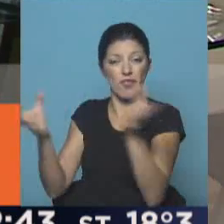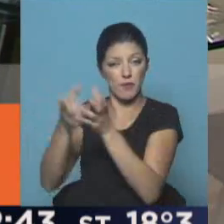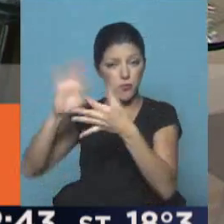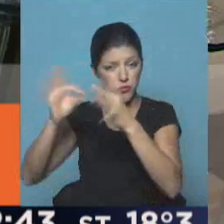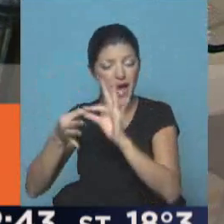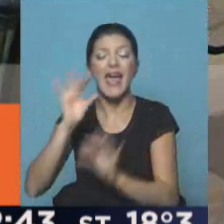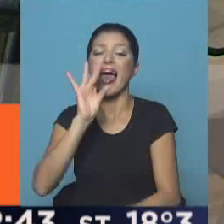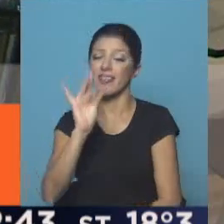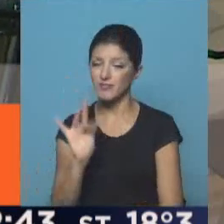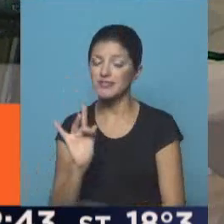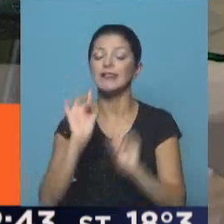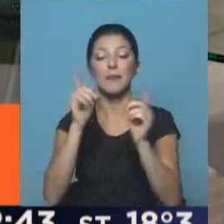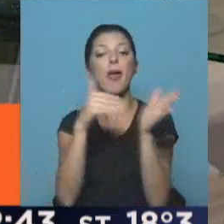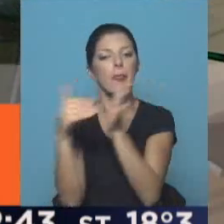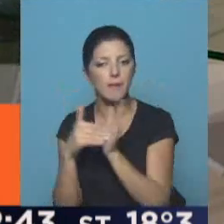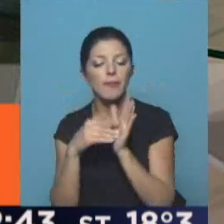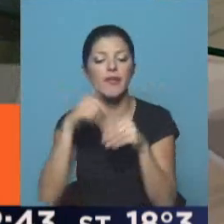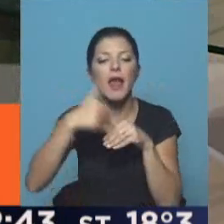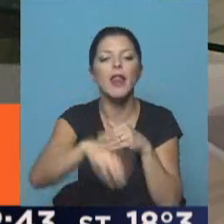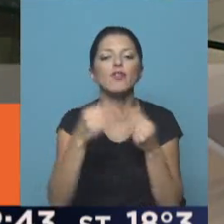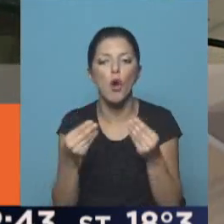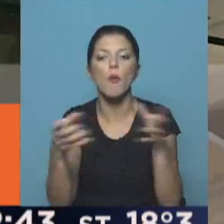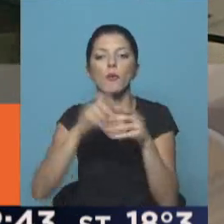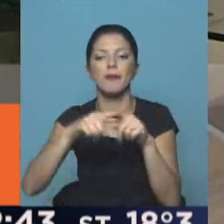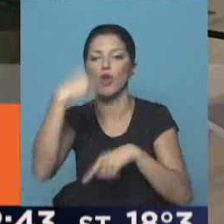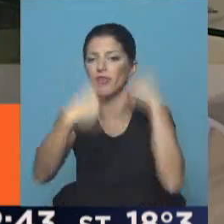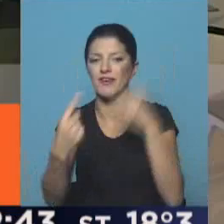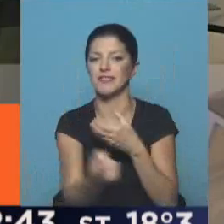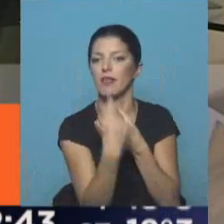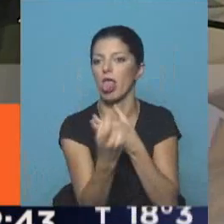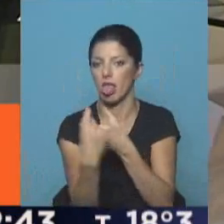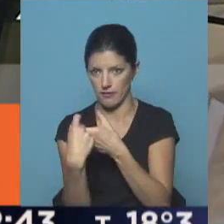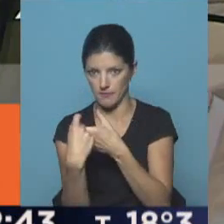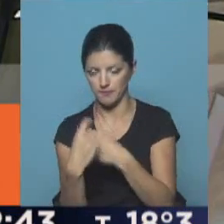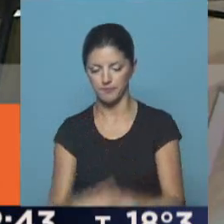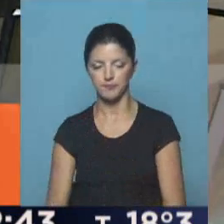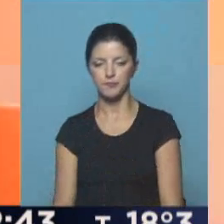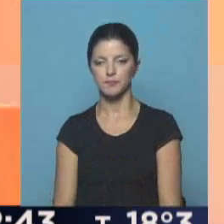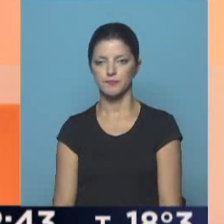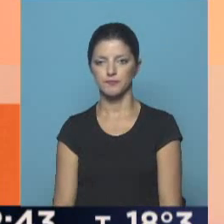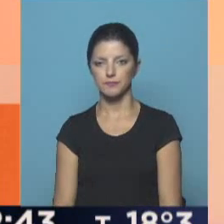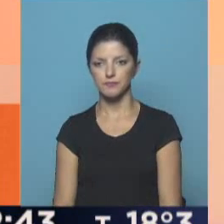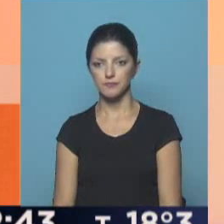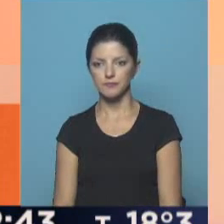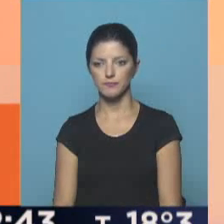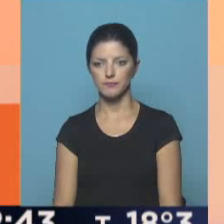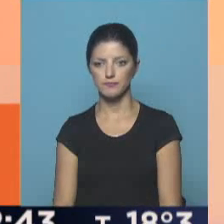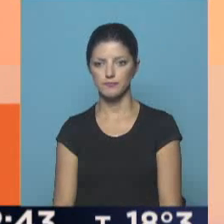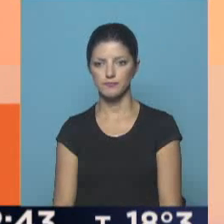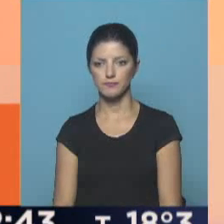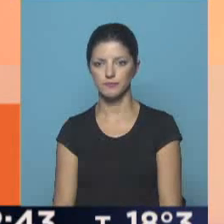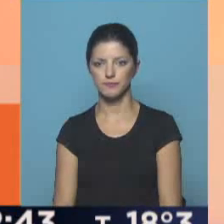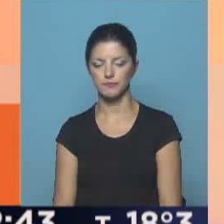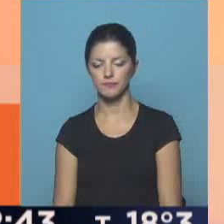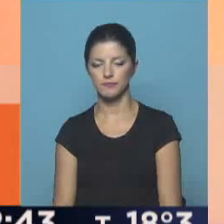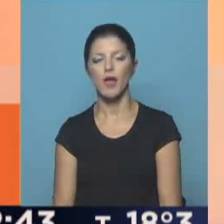que ver con los marcos de alianzas que se vayan a realizar de aquí en más. Mariano, te pido a ver si nos podemos centrar en la figura